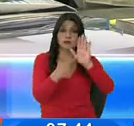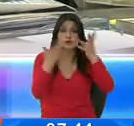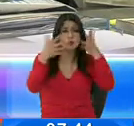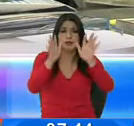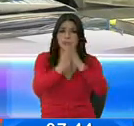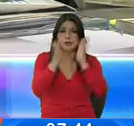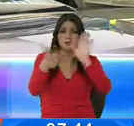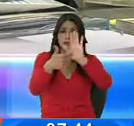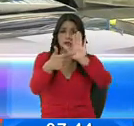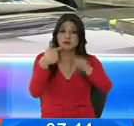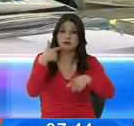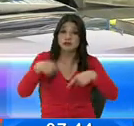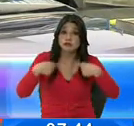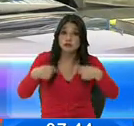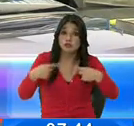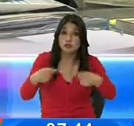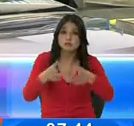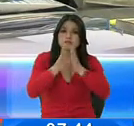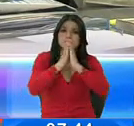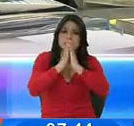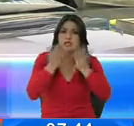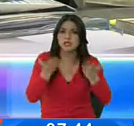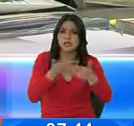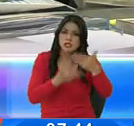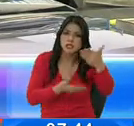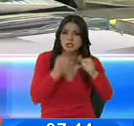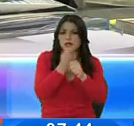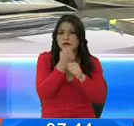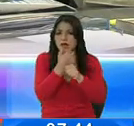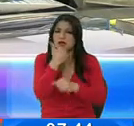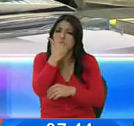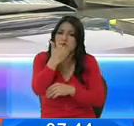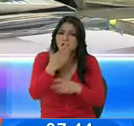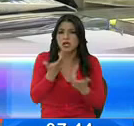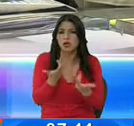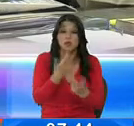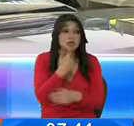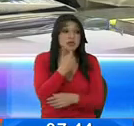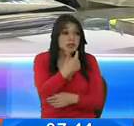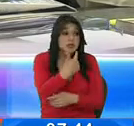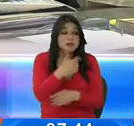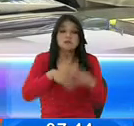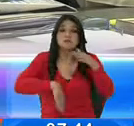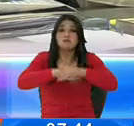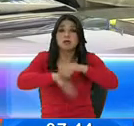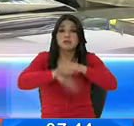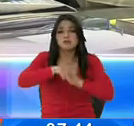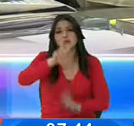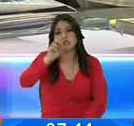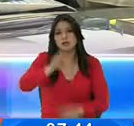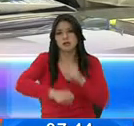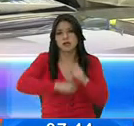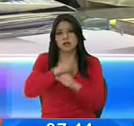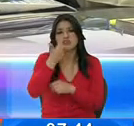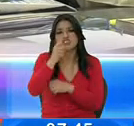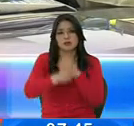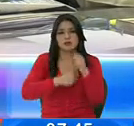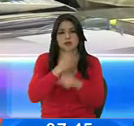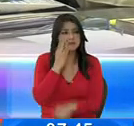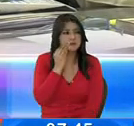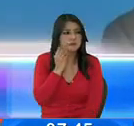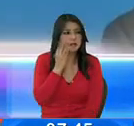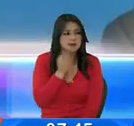todos los días se pide o se ofrece empleos plazas de trabajo inter y se máximo 30 años de edad 10 años de experiencia